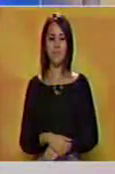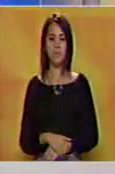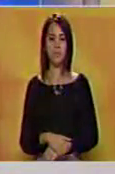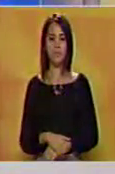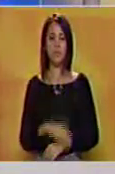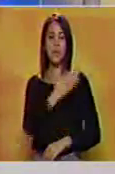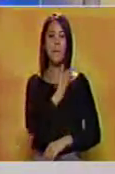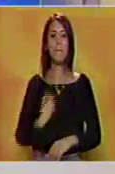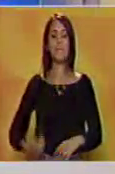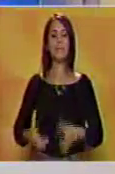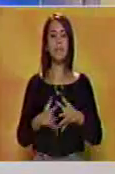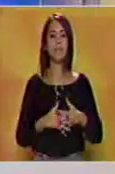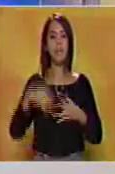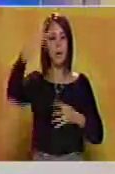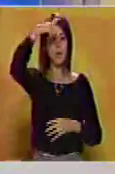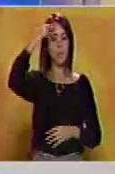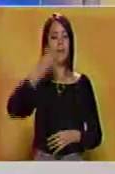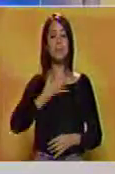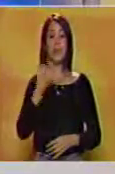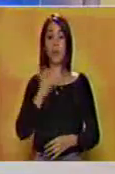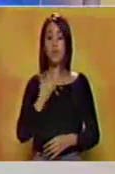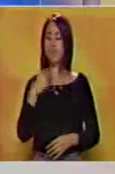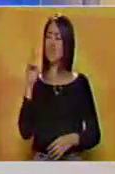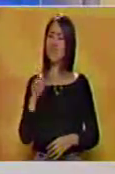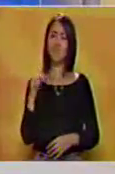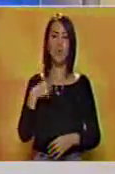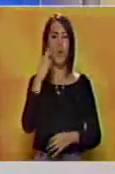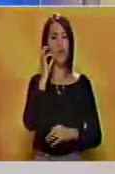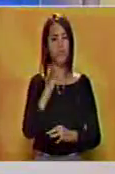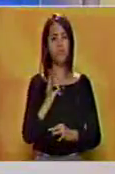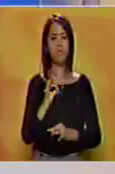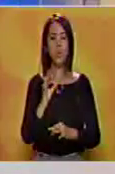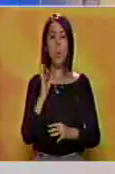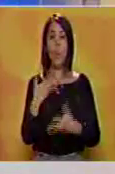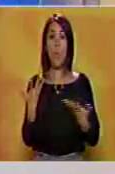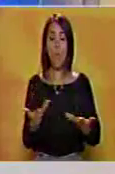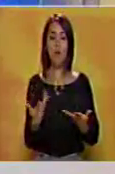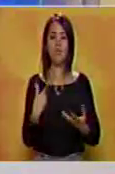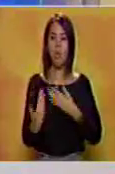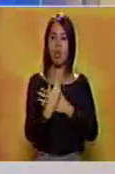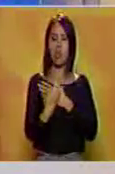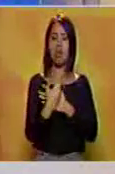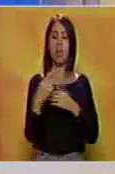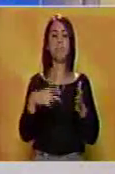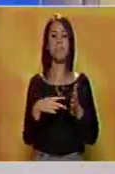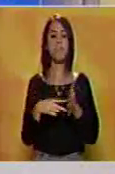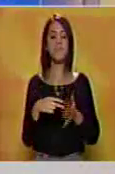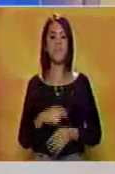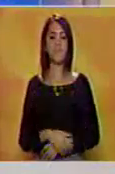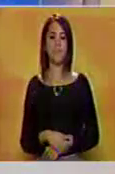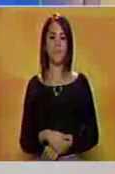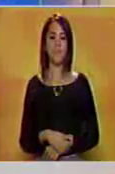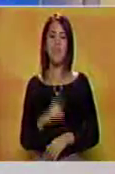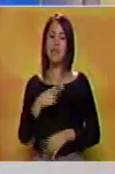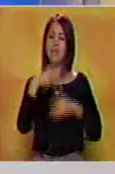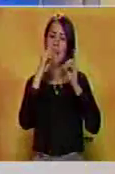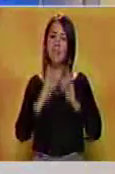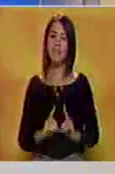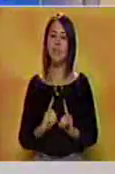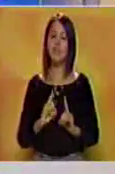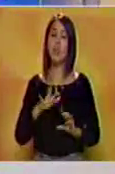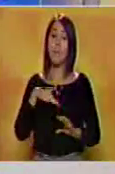el presidente de eeuu donald trump no aseguro que nunca ha señalado cuando atacará a siria y resaltó que esta decisión podría ser